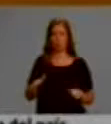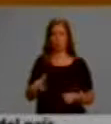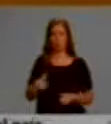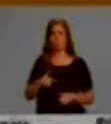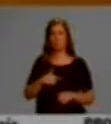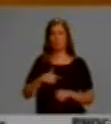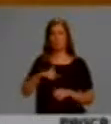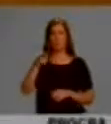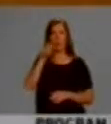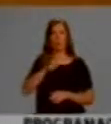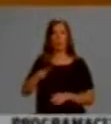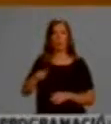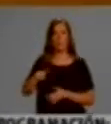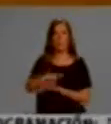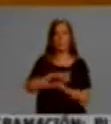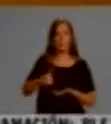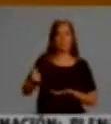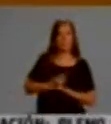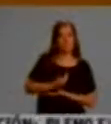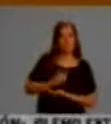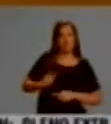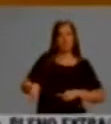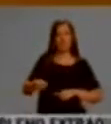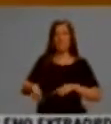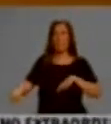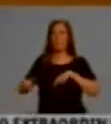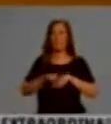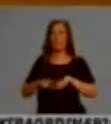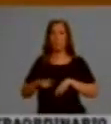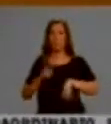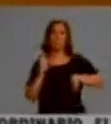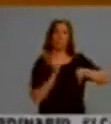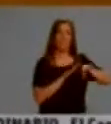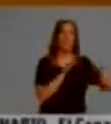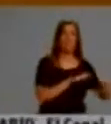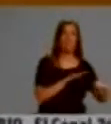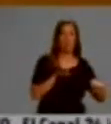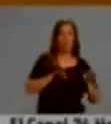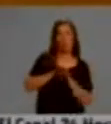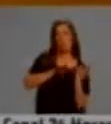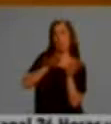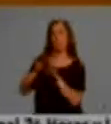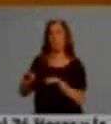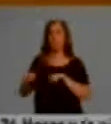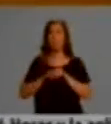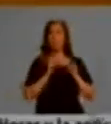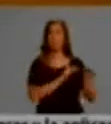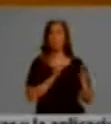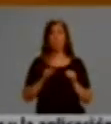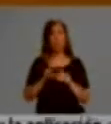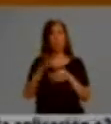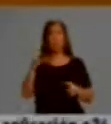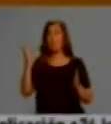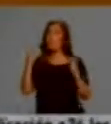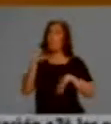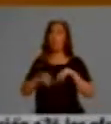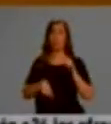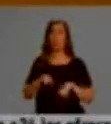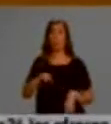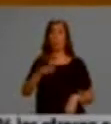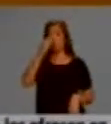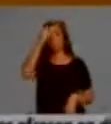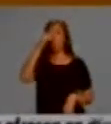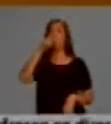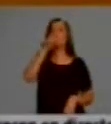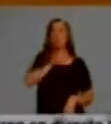creo que el impulso a la corrupción tenga un sesgo genético hacia la izquierda o hacia la derecha. Creo que pueden ser